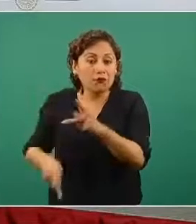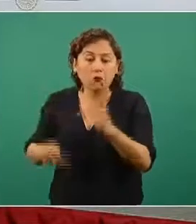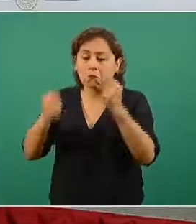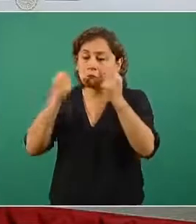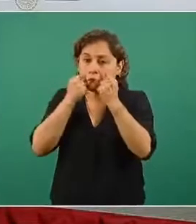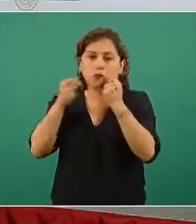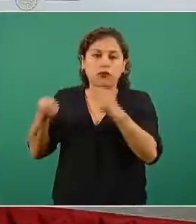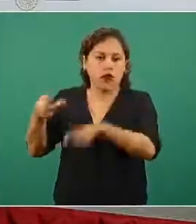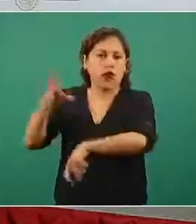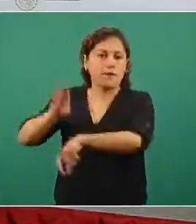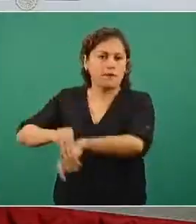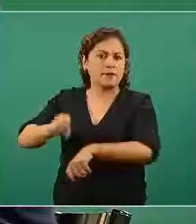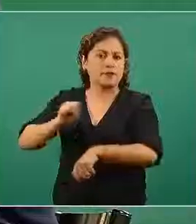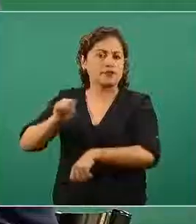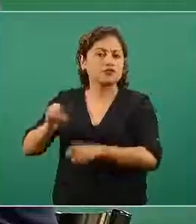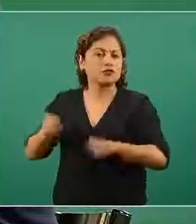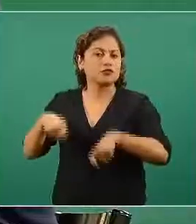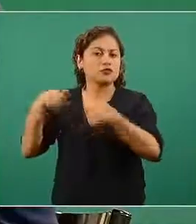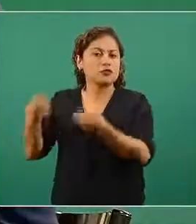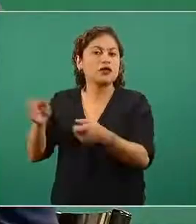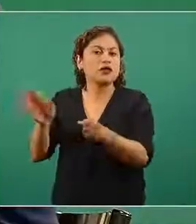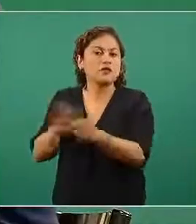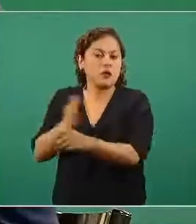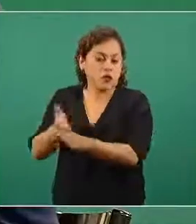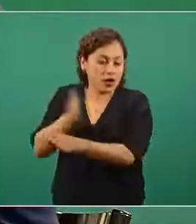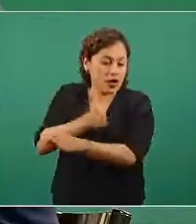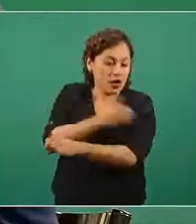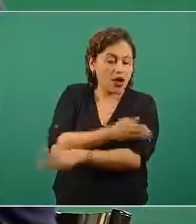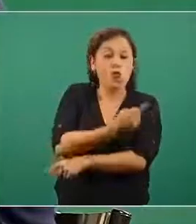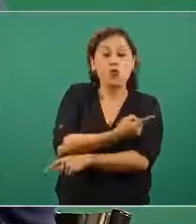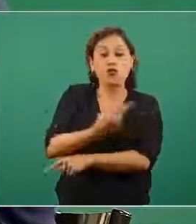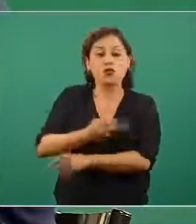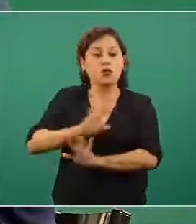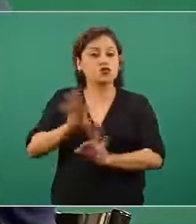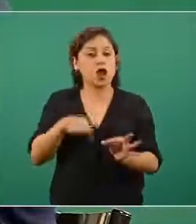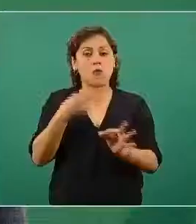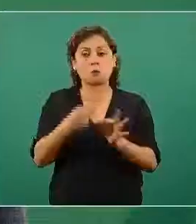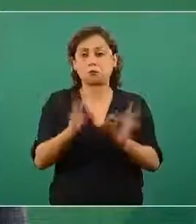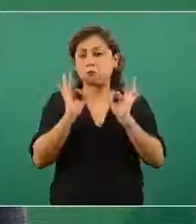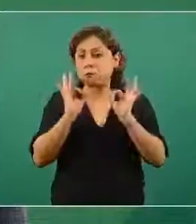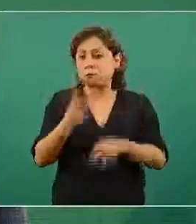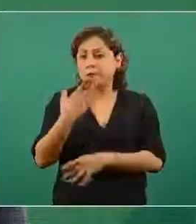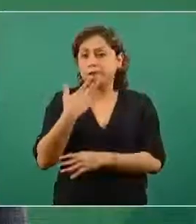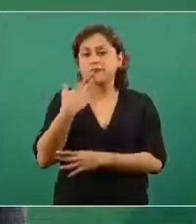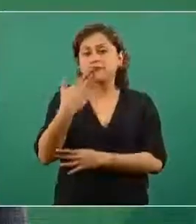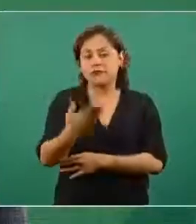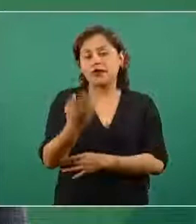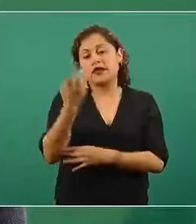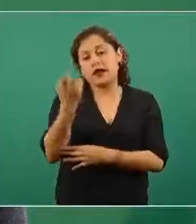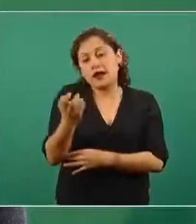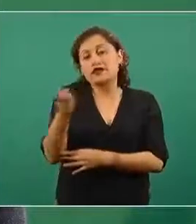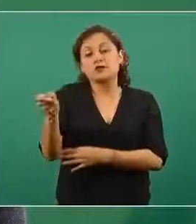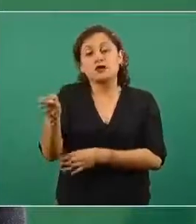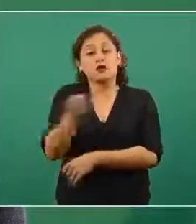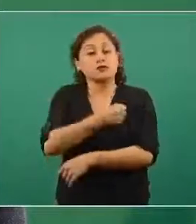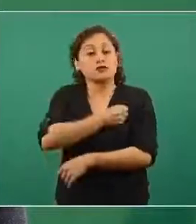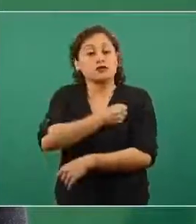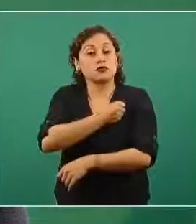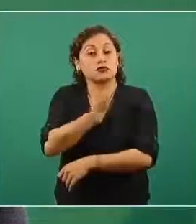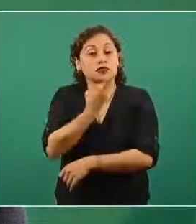que en particular se va a tener que revisar para efectos de este protocolo o de lista